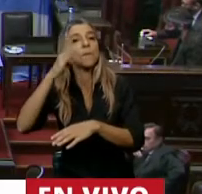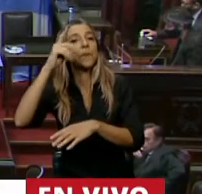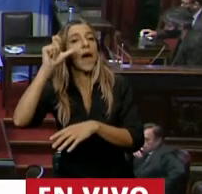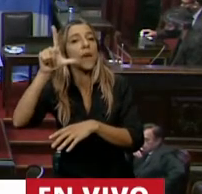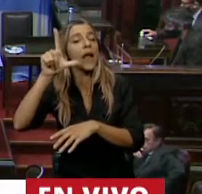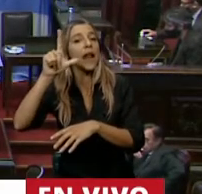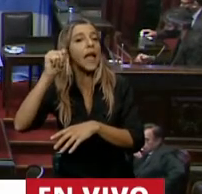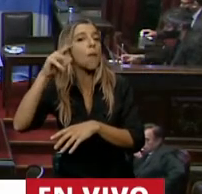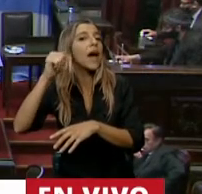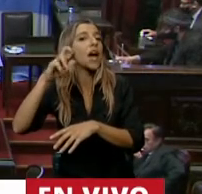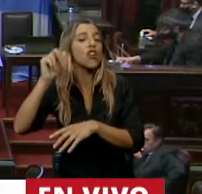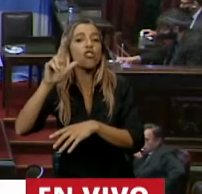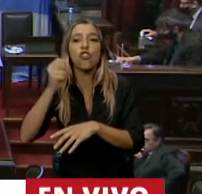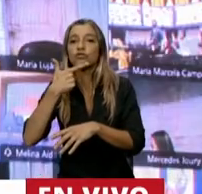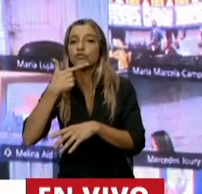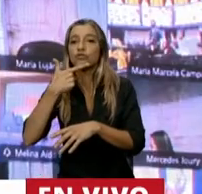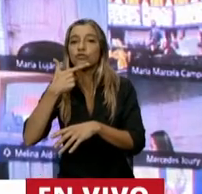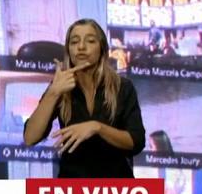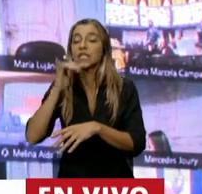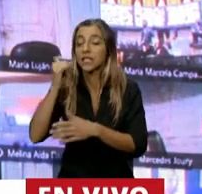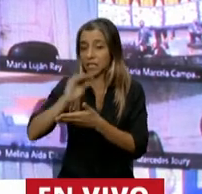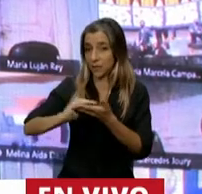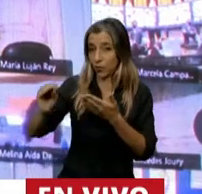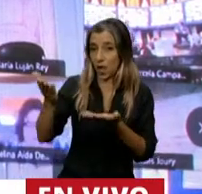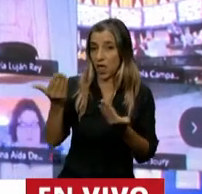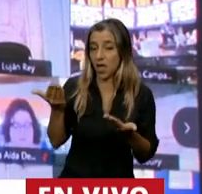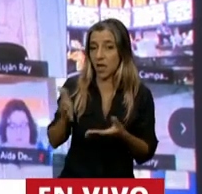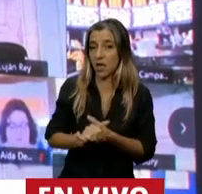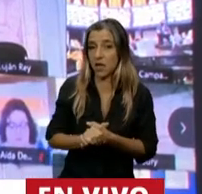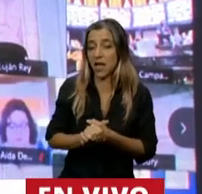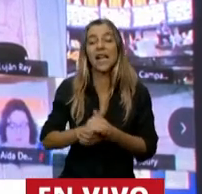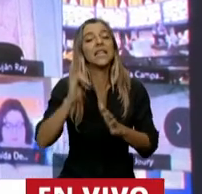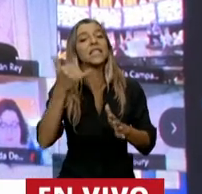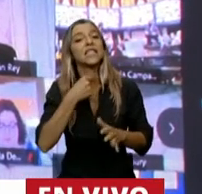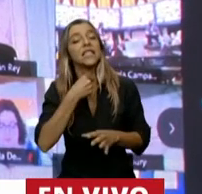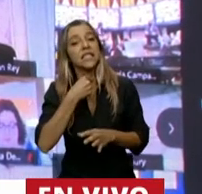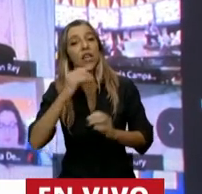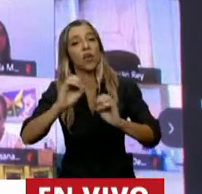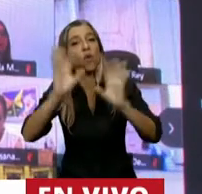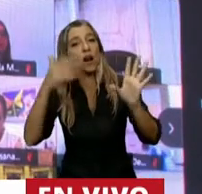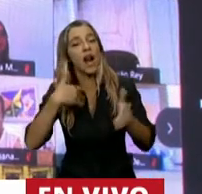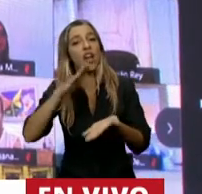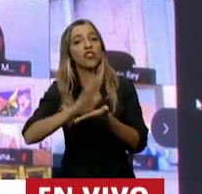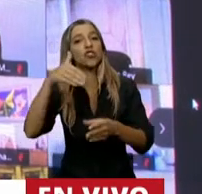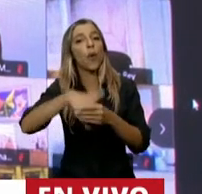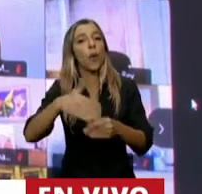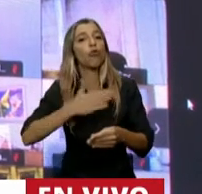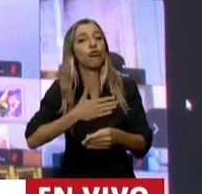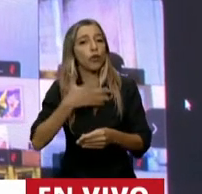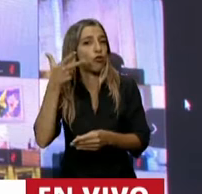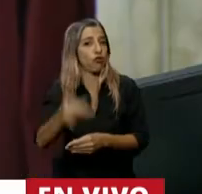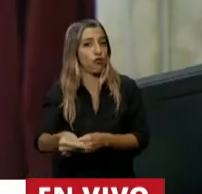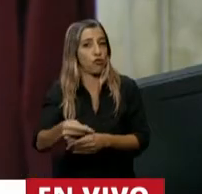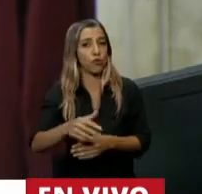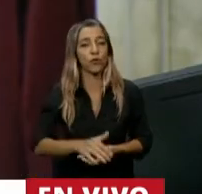Caparrós. Sí, diputada Caparrós. Sí, es para aclarar el sentido de mi voto. Mi voto es